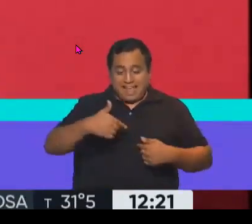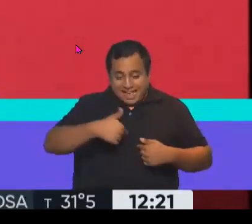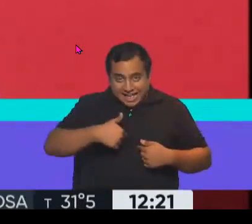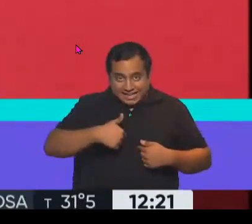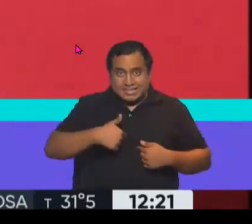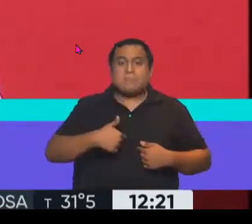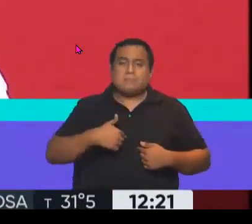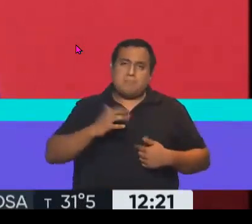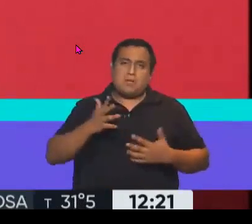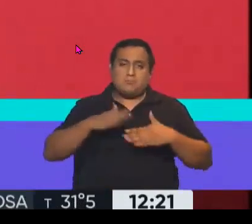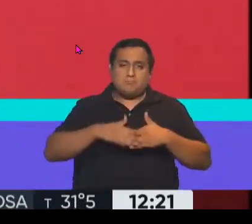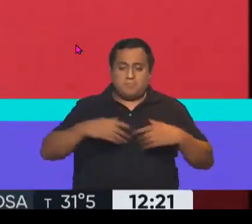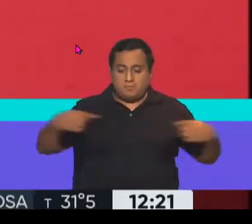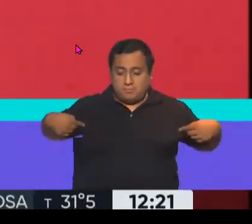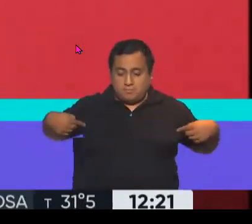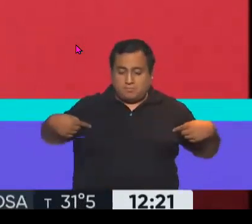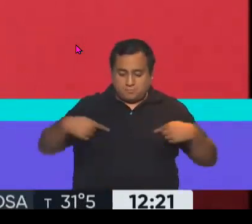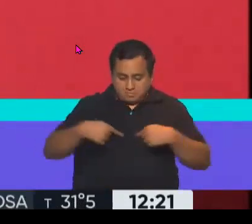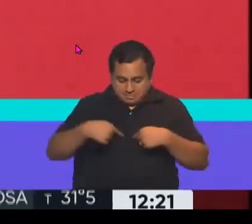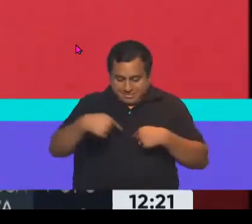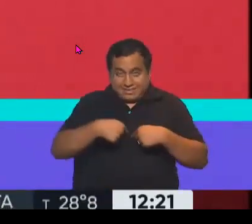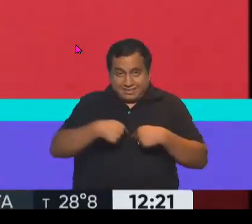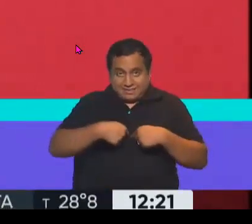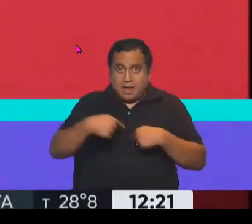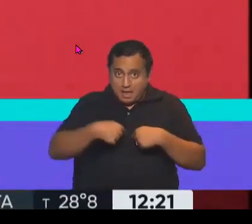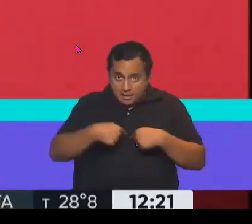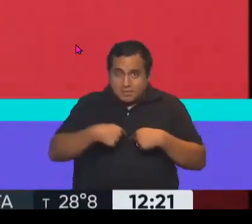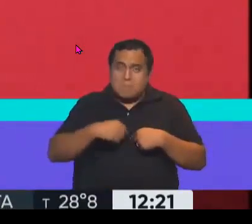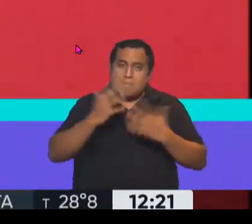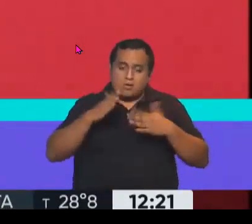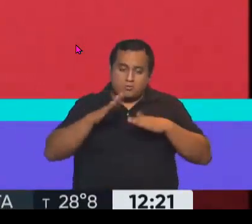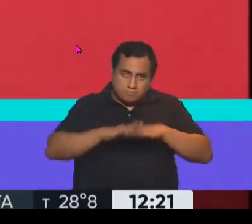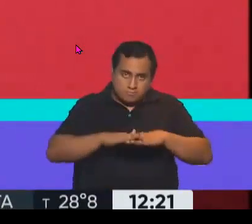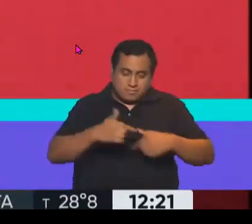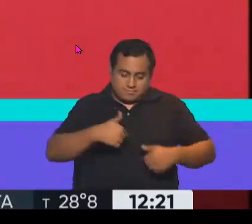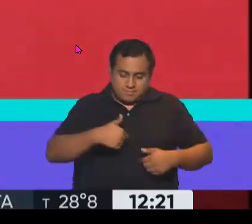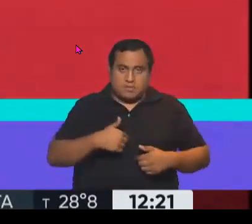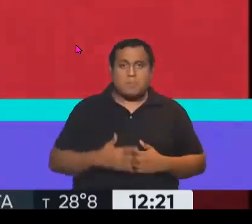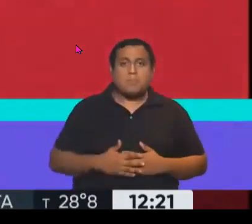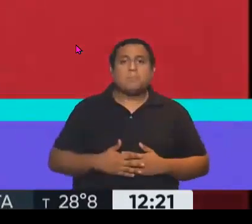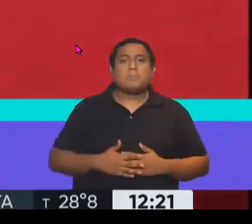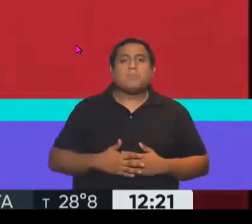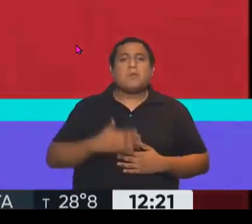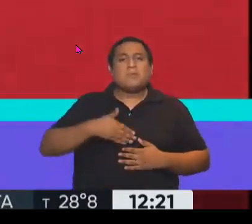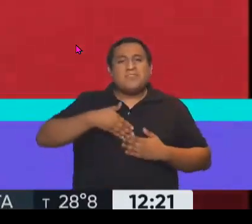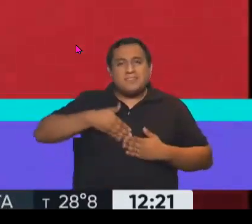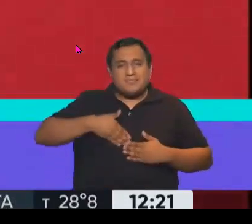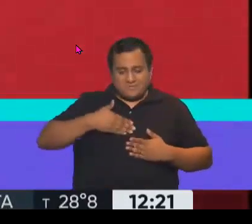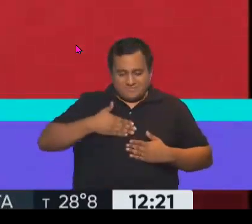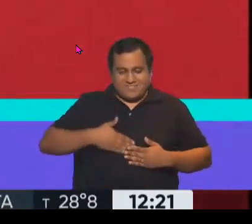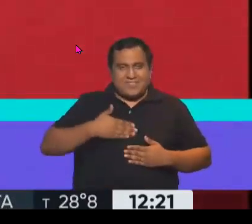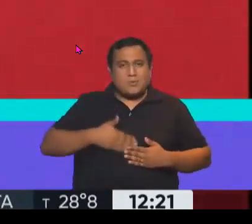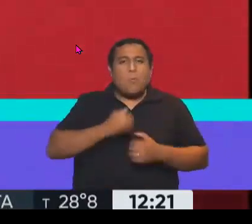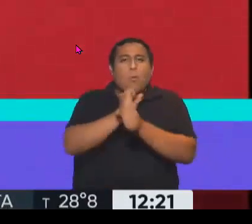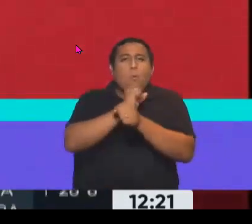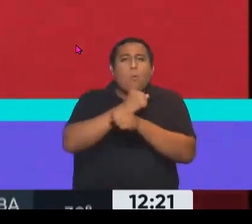mano. En el centro del pecho, axila, axila, ahí va la mano, ¿sí? En este lugar, donde tenemos como este hueso